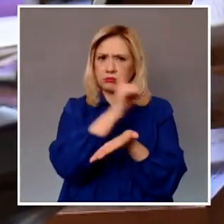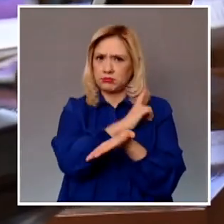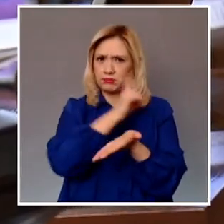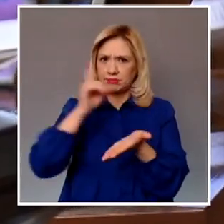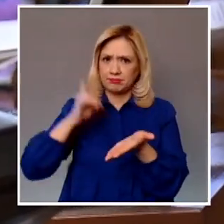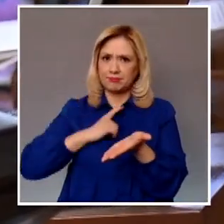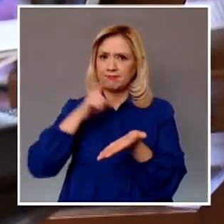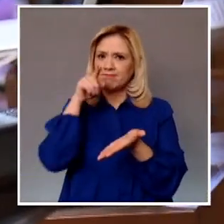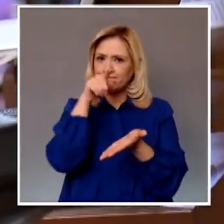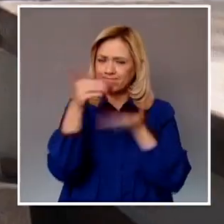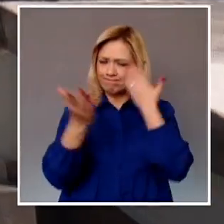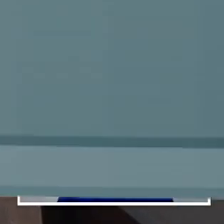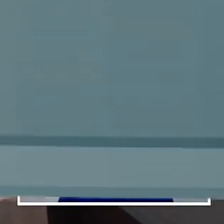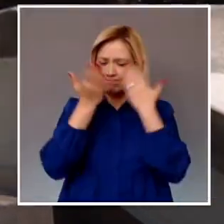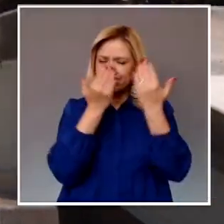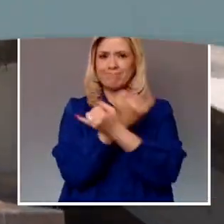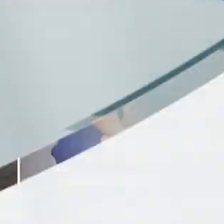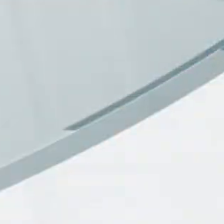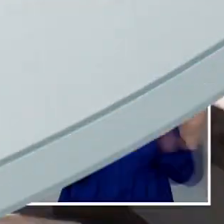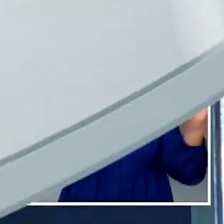y calidad de vida.